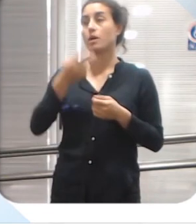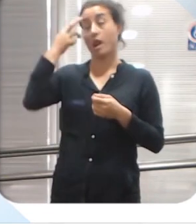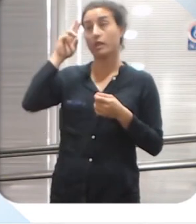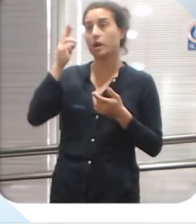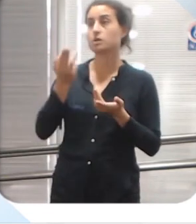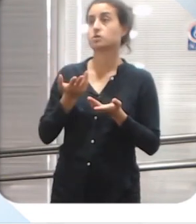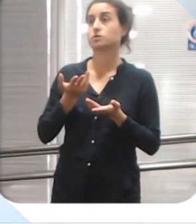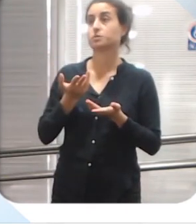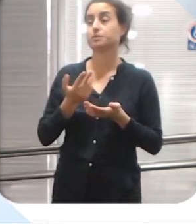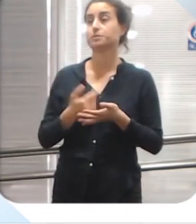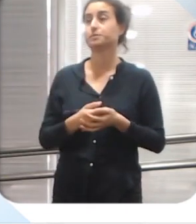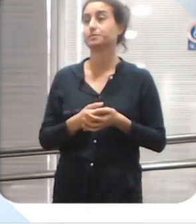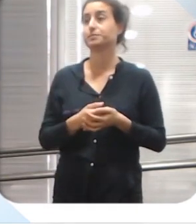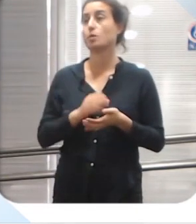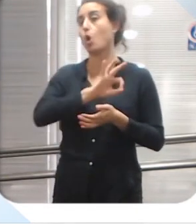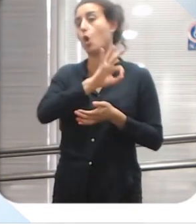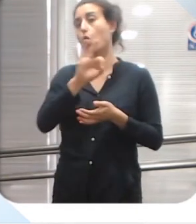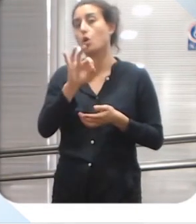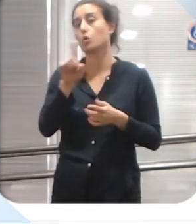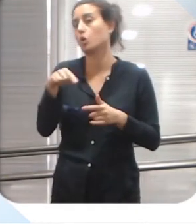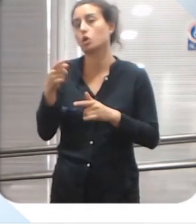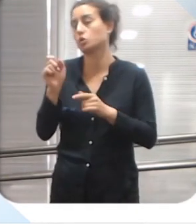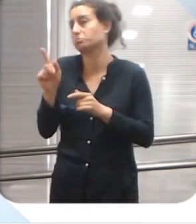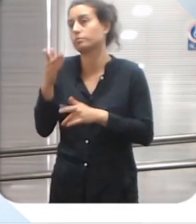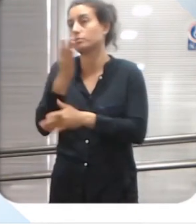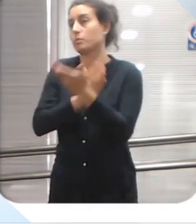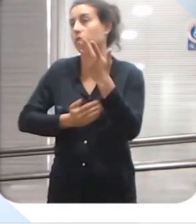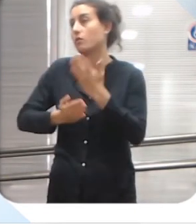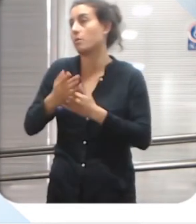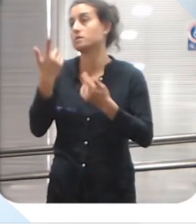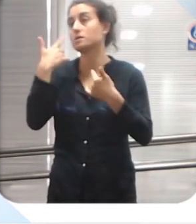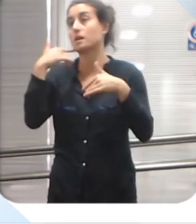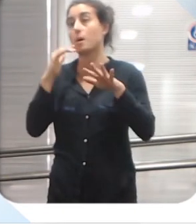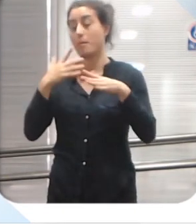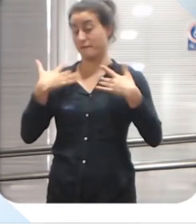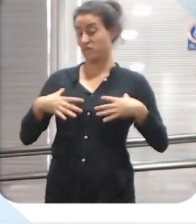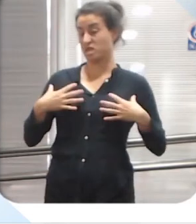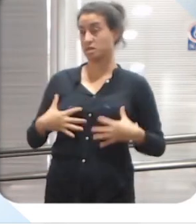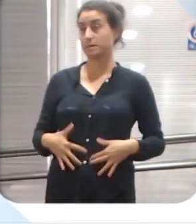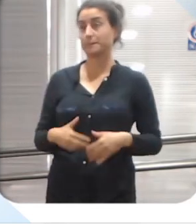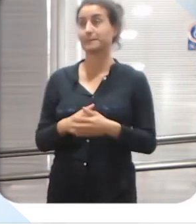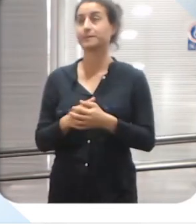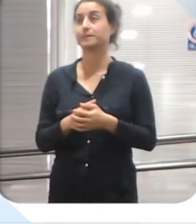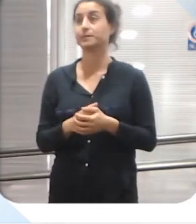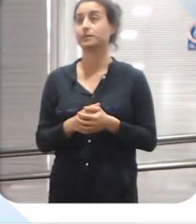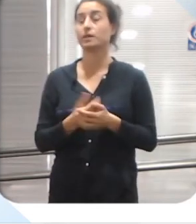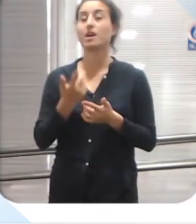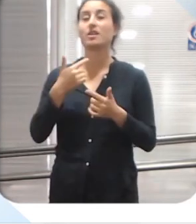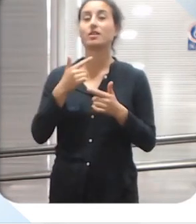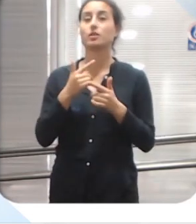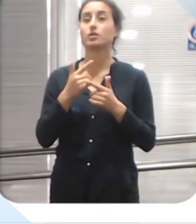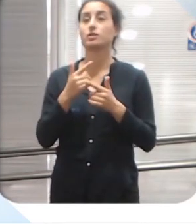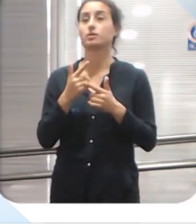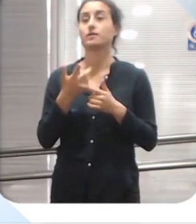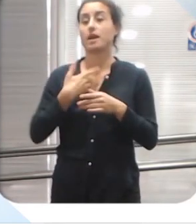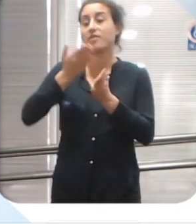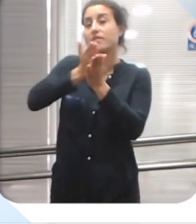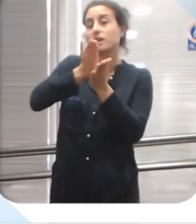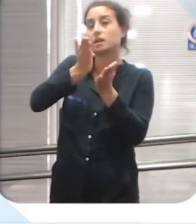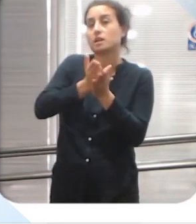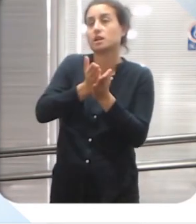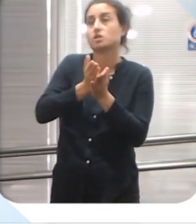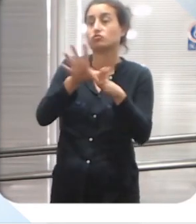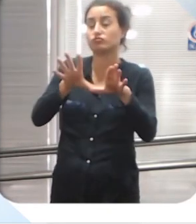retraso, con otro tipo de discapacidades que de repente son físicas y donde la asunción de los derechos o